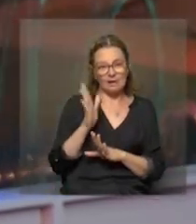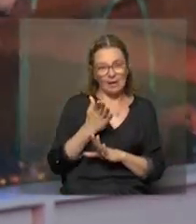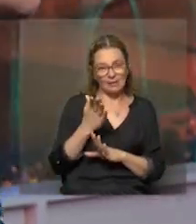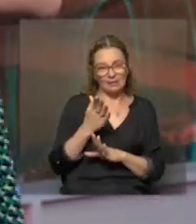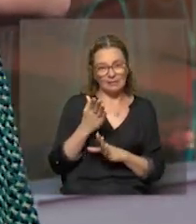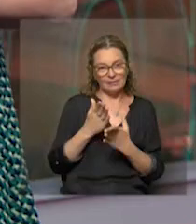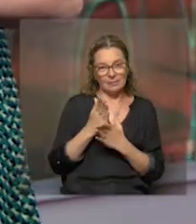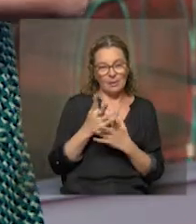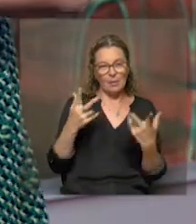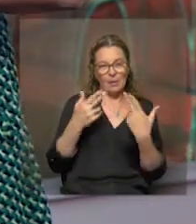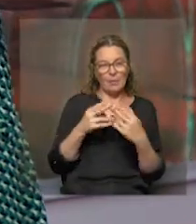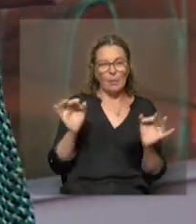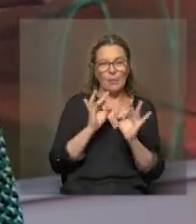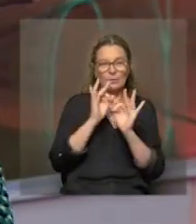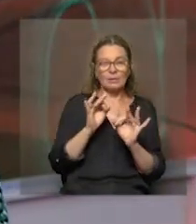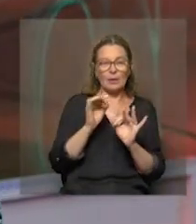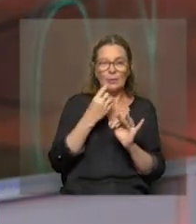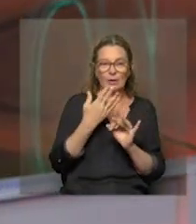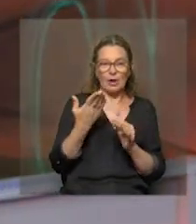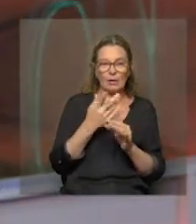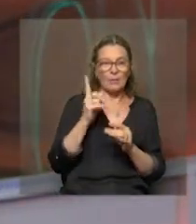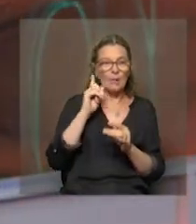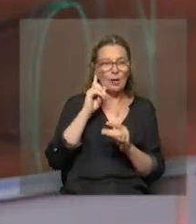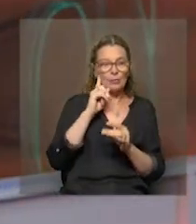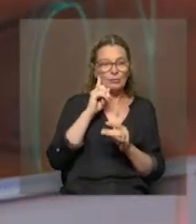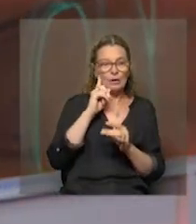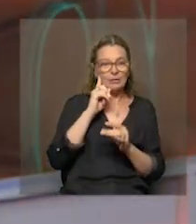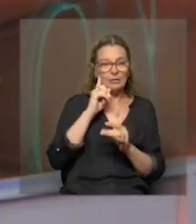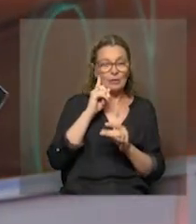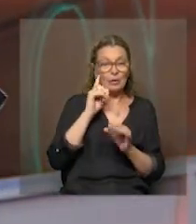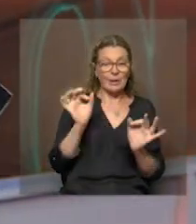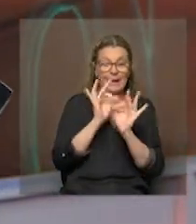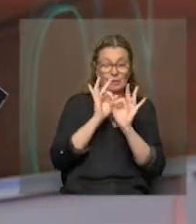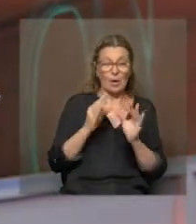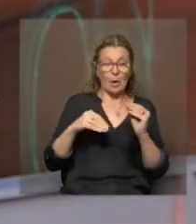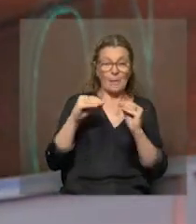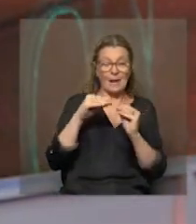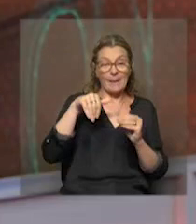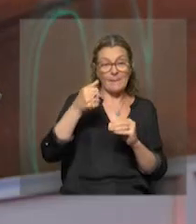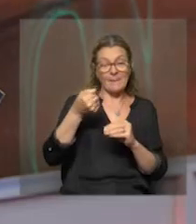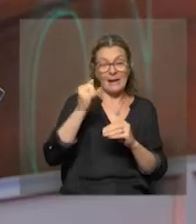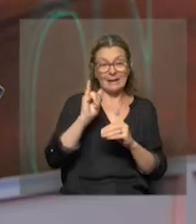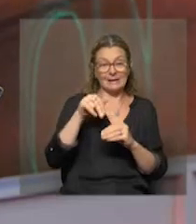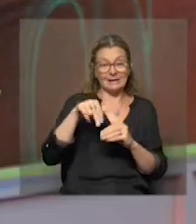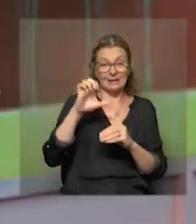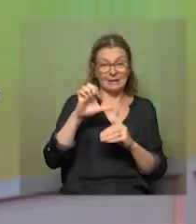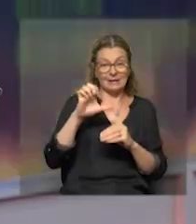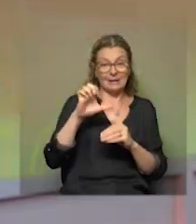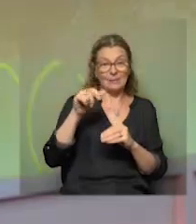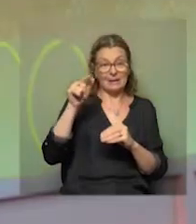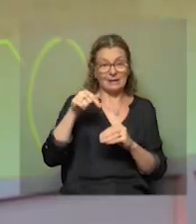porque siempre cerramos el programa con música, pero bueno, ahora vamos a escuchar una canción más de Mainé y seguimos porque nos queda...